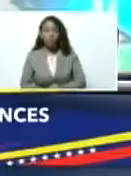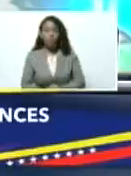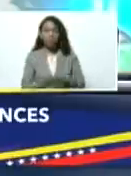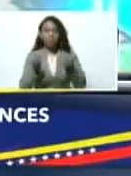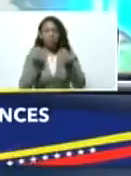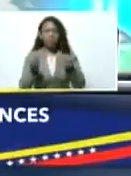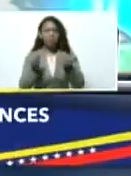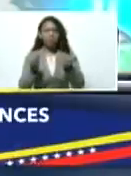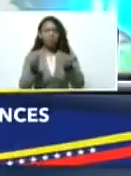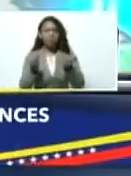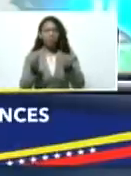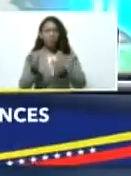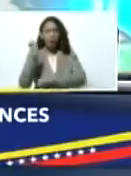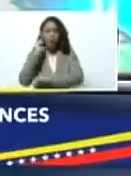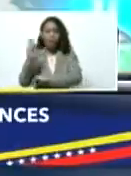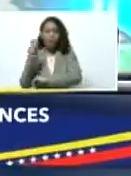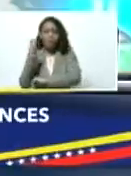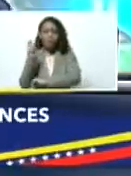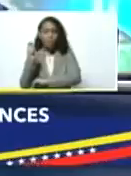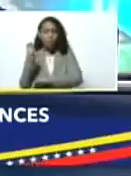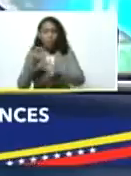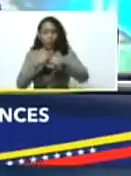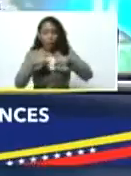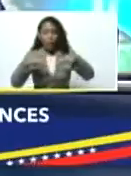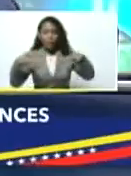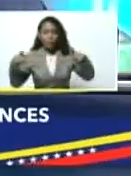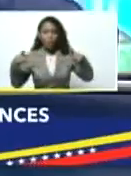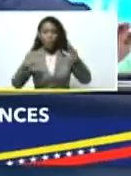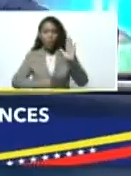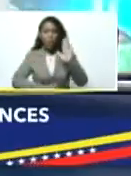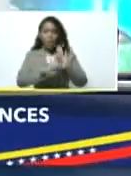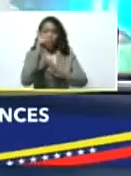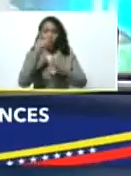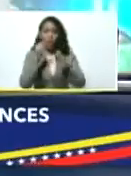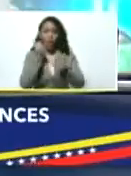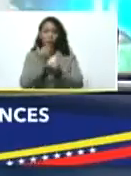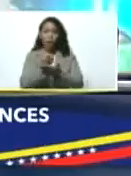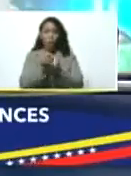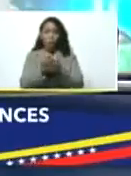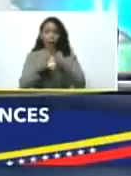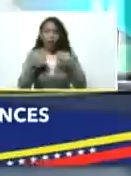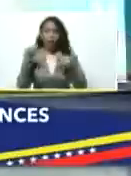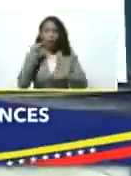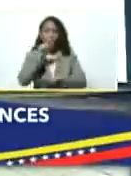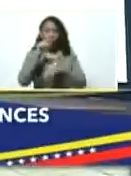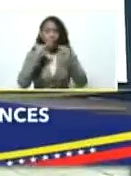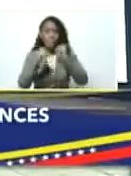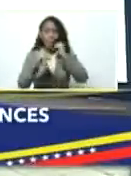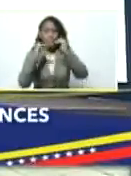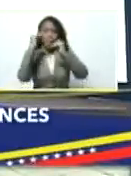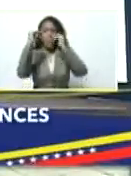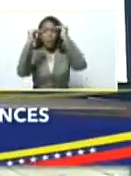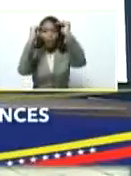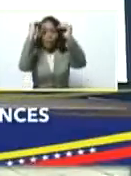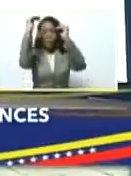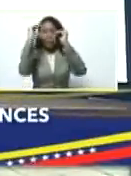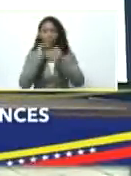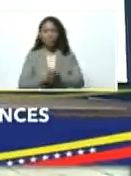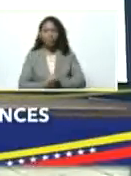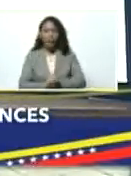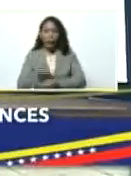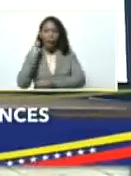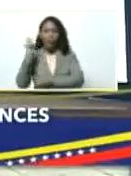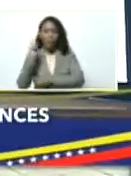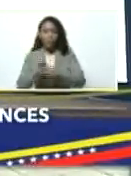para el financiamiento del crecimiento y del desarrollo de la economía en todas sus escalas. El financiamiento